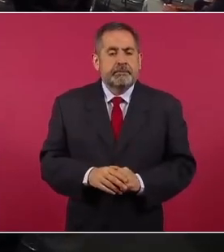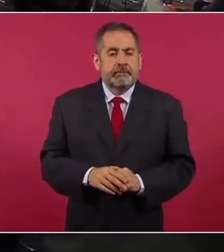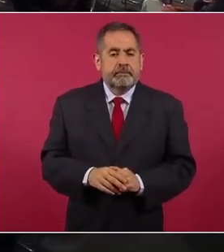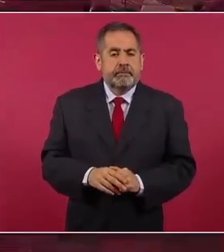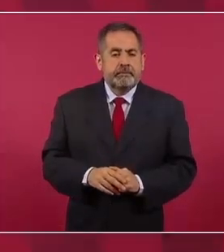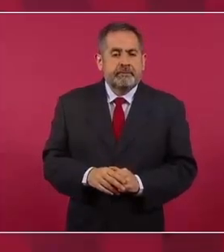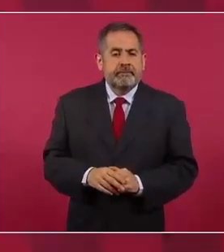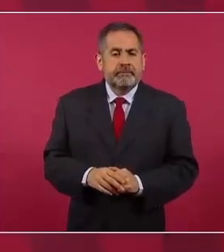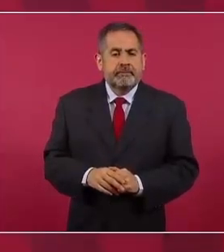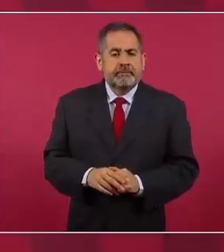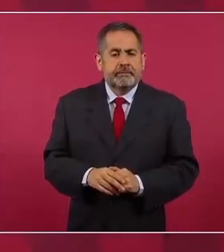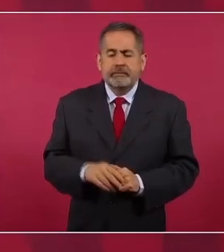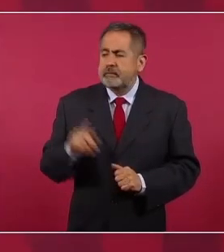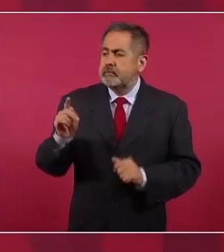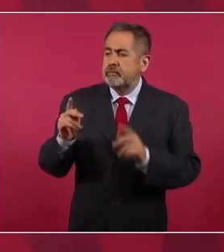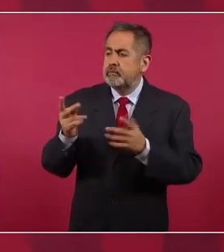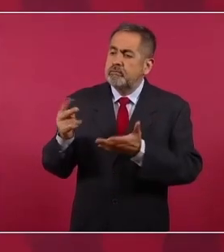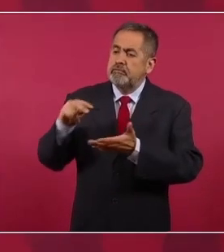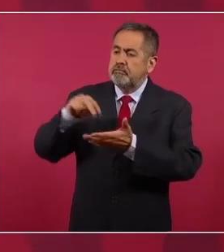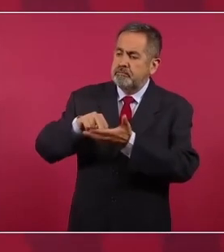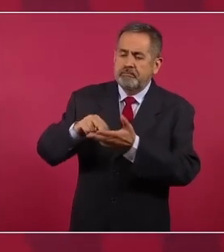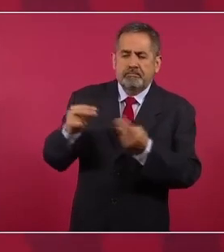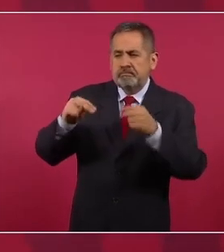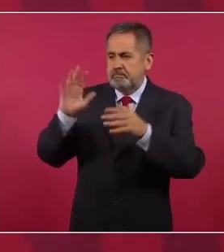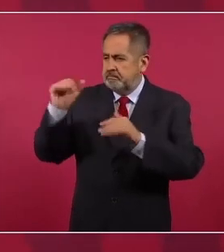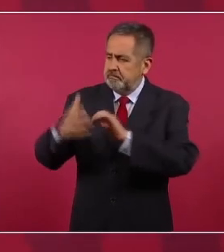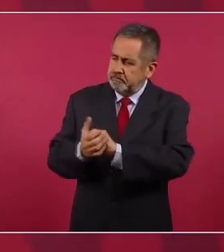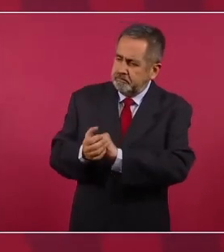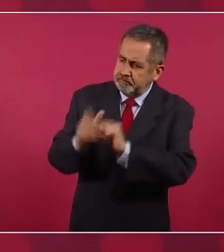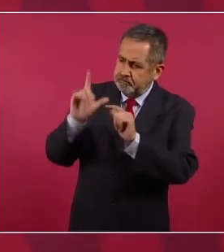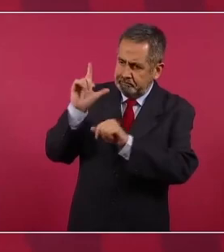se despidieron,